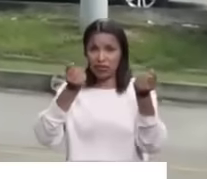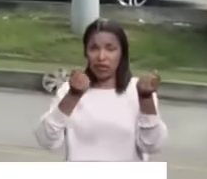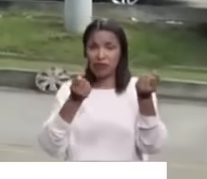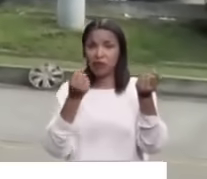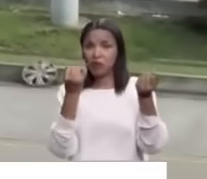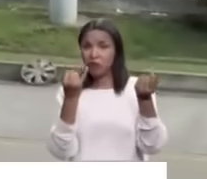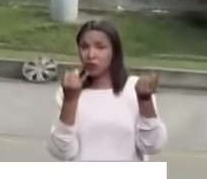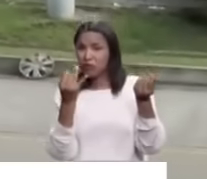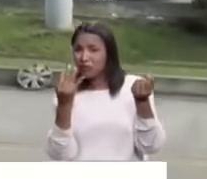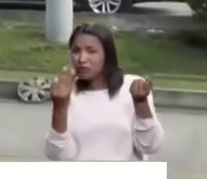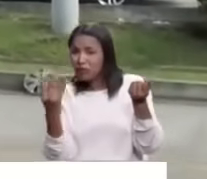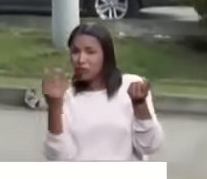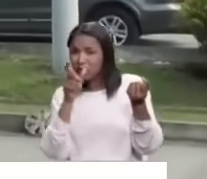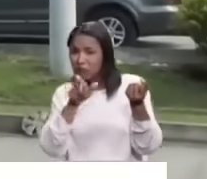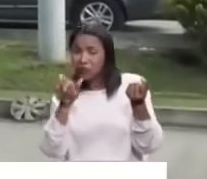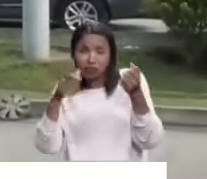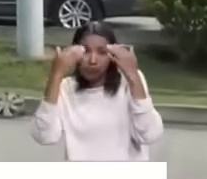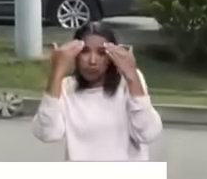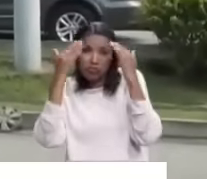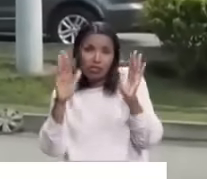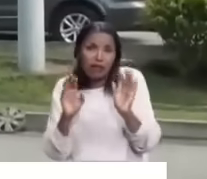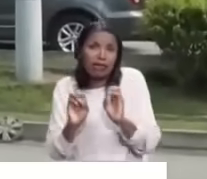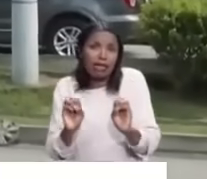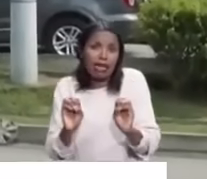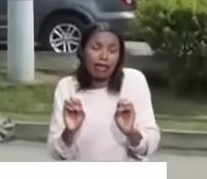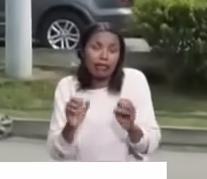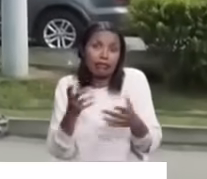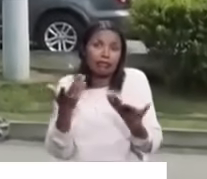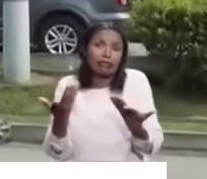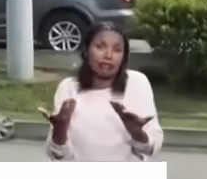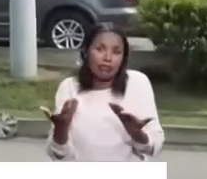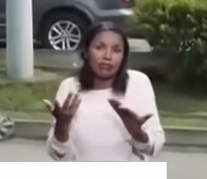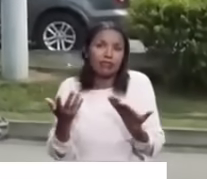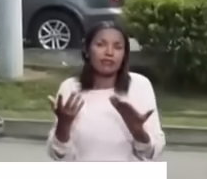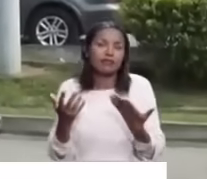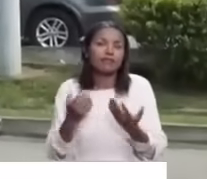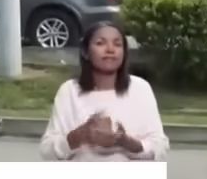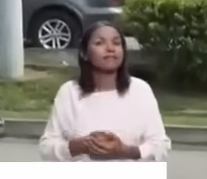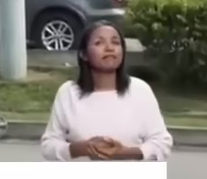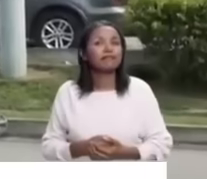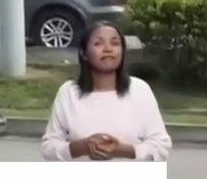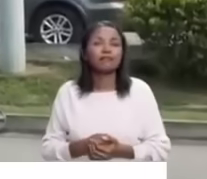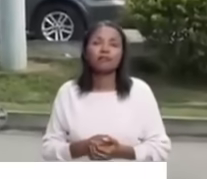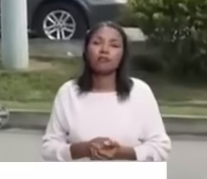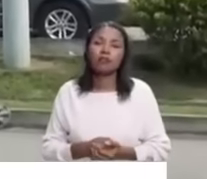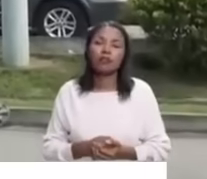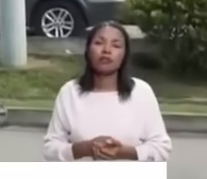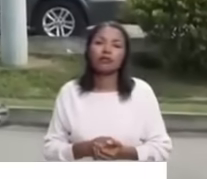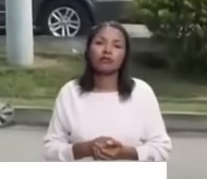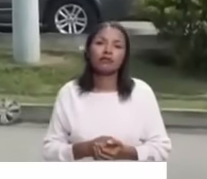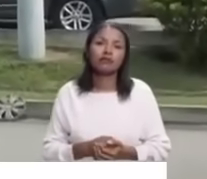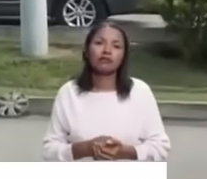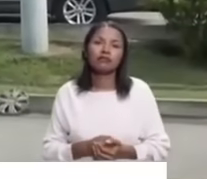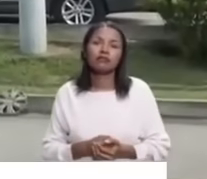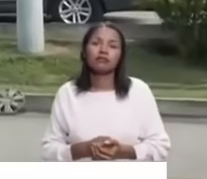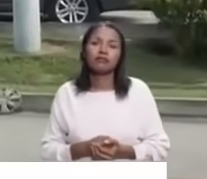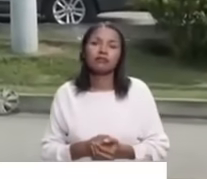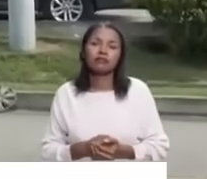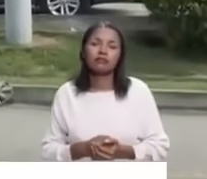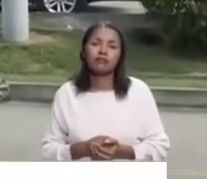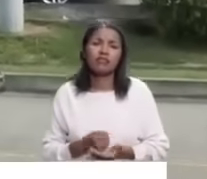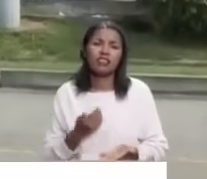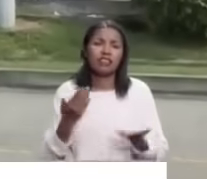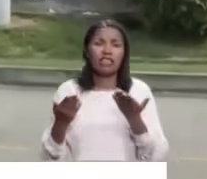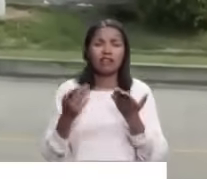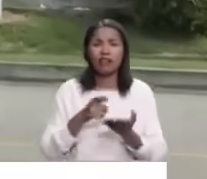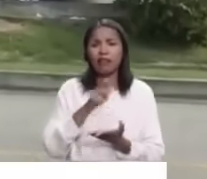vehículo. Hay comentarios de la gente que dicen el por qué la policía no llega y esto pues interviene de manera rápida